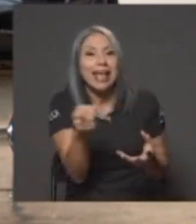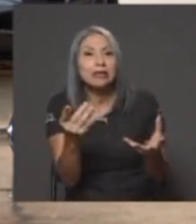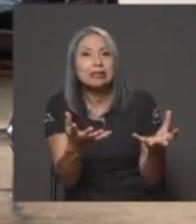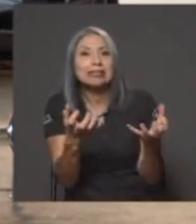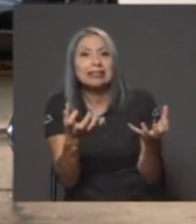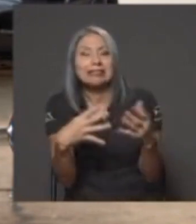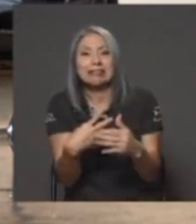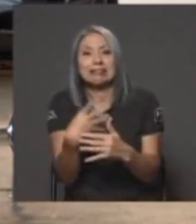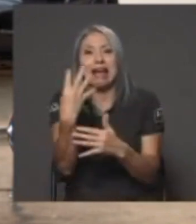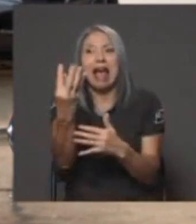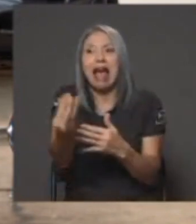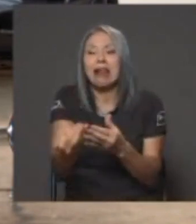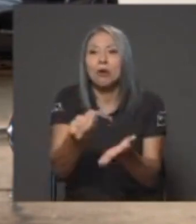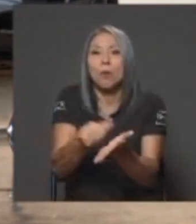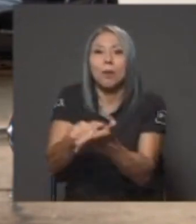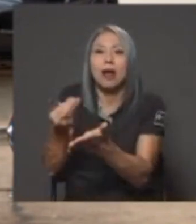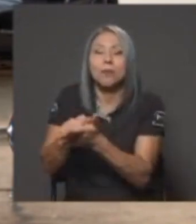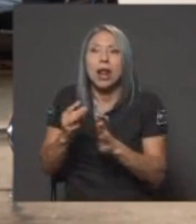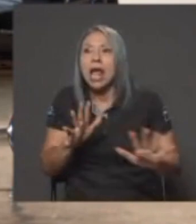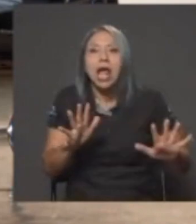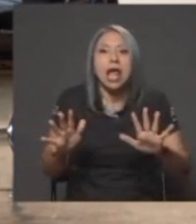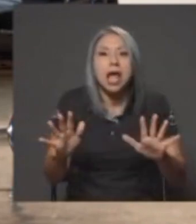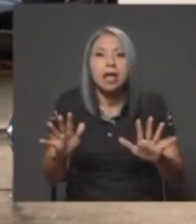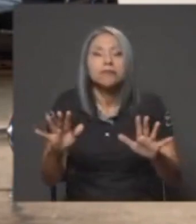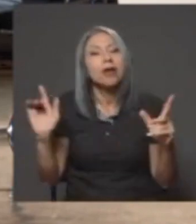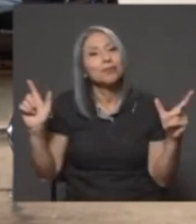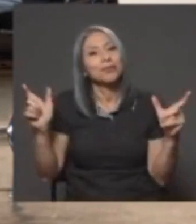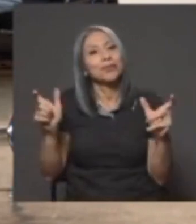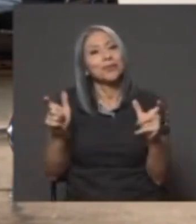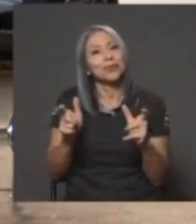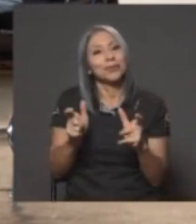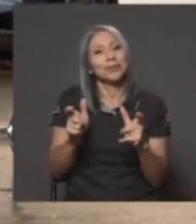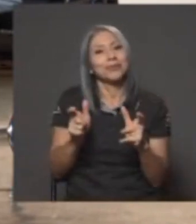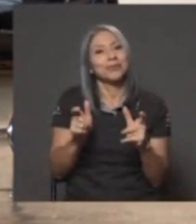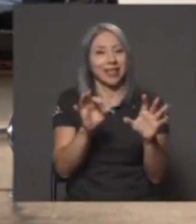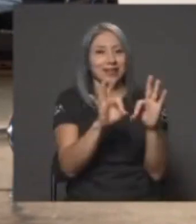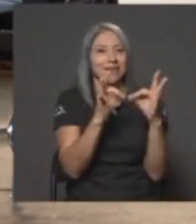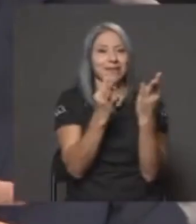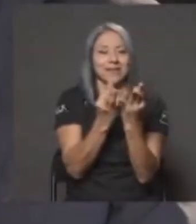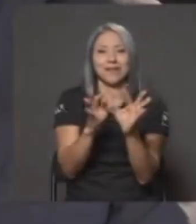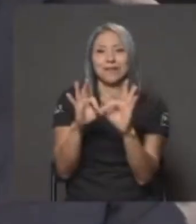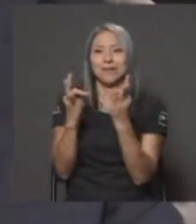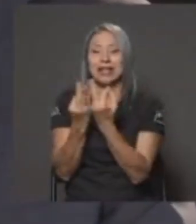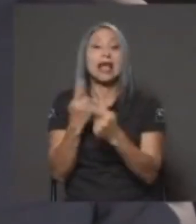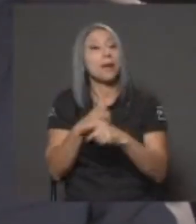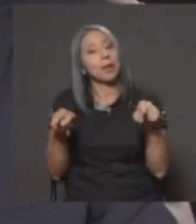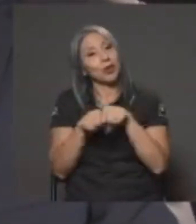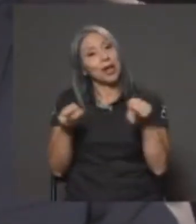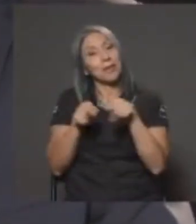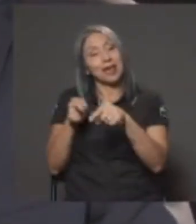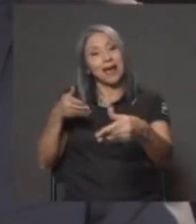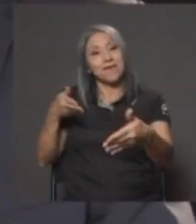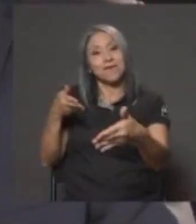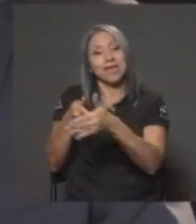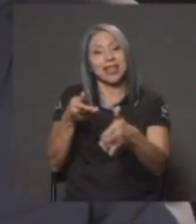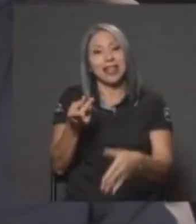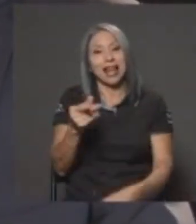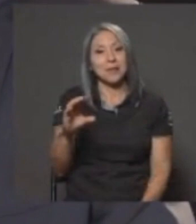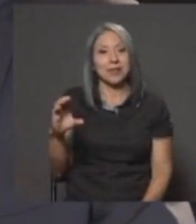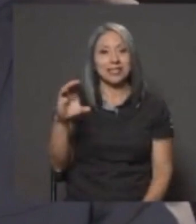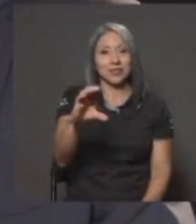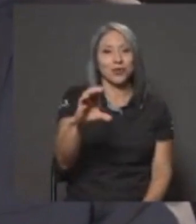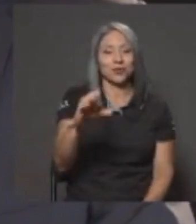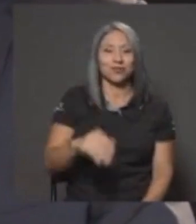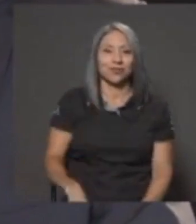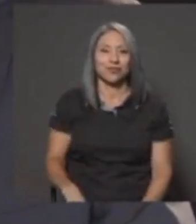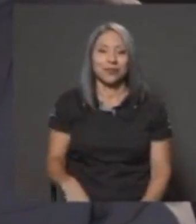al mercado a comprar se va a reducir un poco. Eso por el lado de los hogares, pero también afecta el lado de la inversión, ¿verdad?, donde las